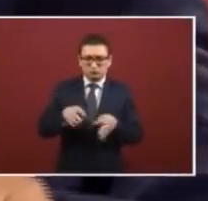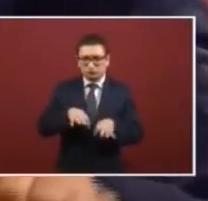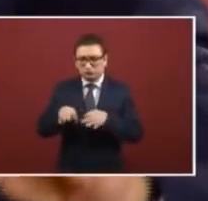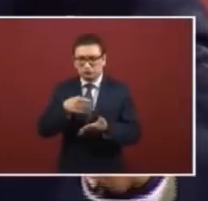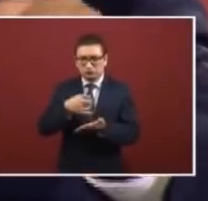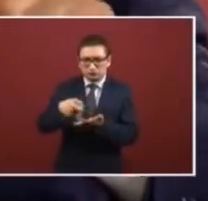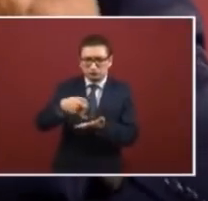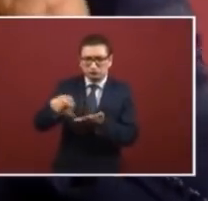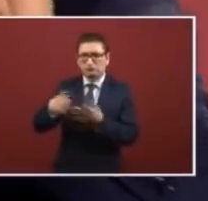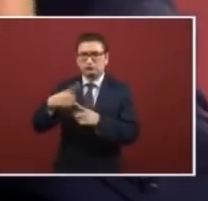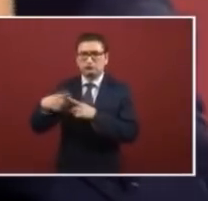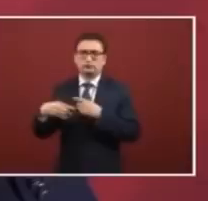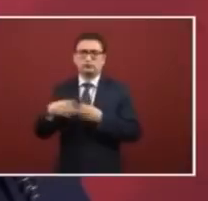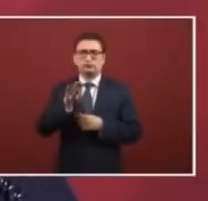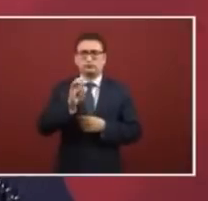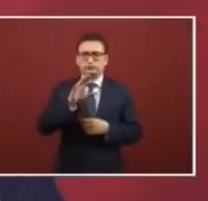beca,